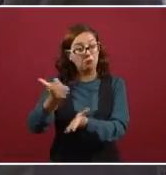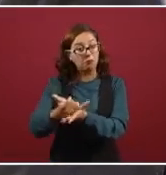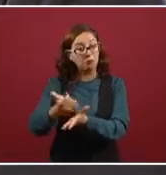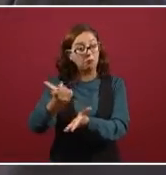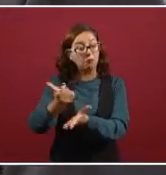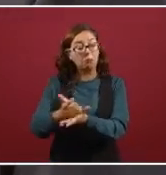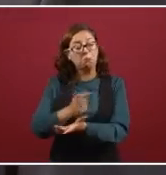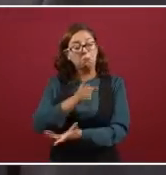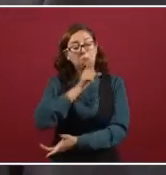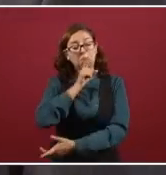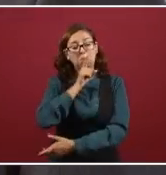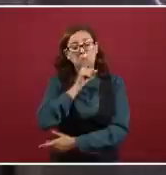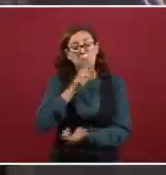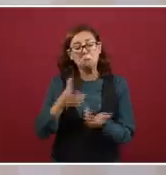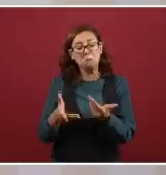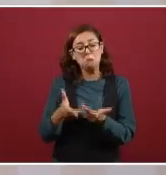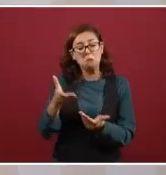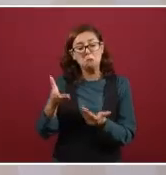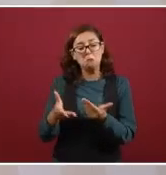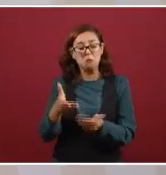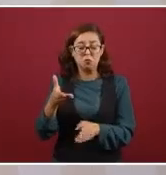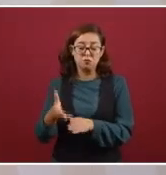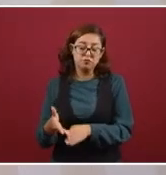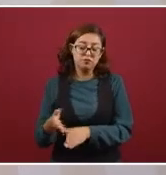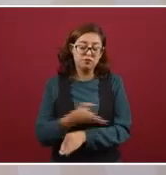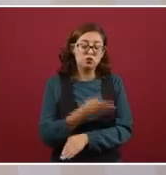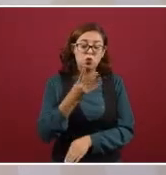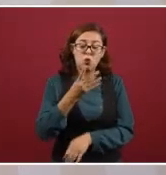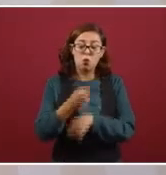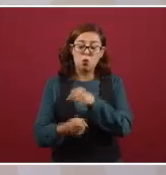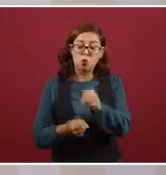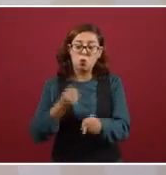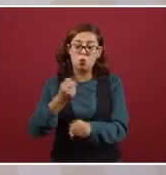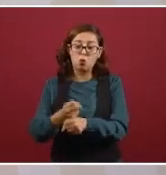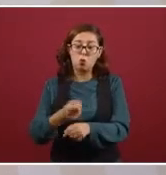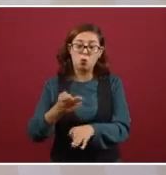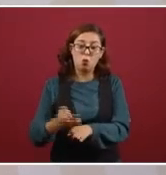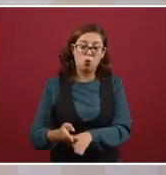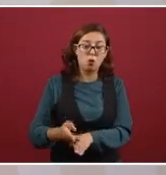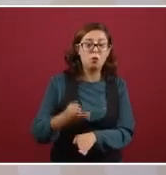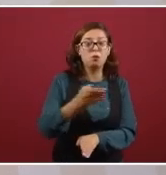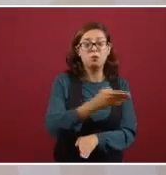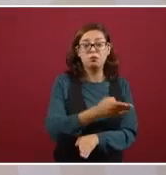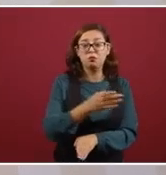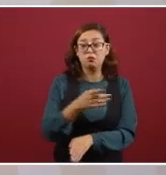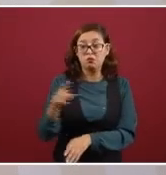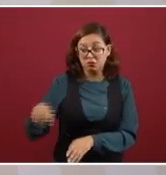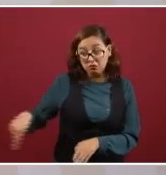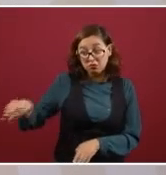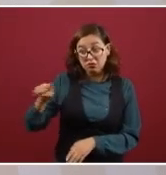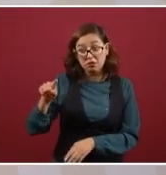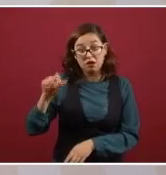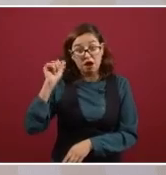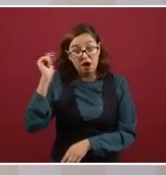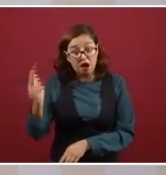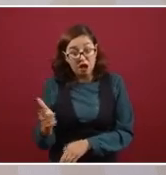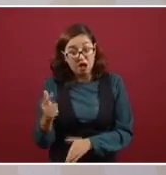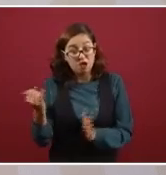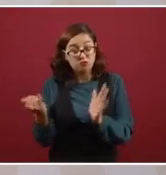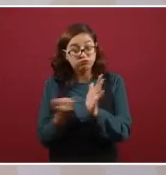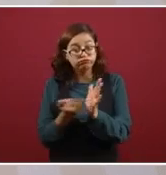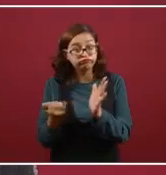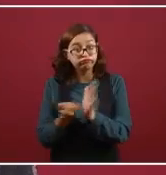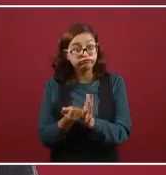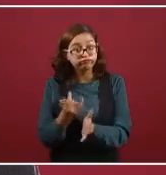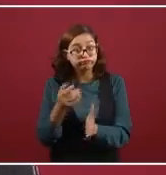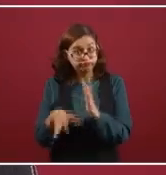hasta hace 4 años, no pagaban ni siquiera impuesto por la